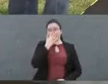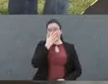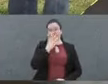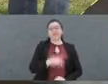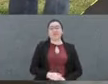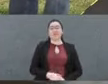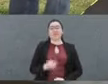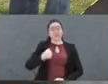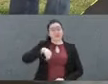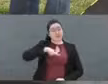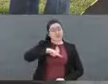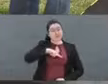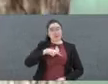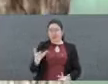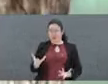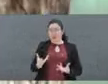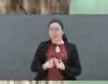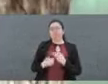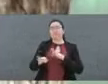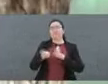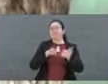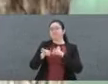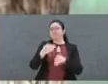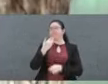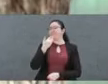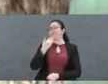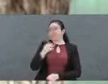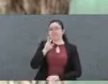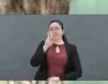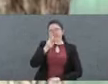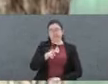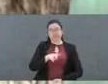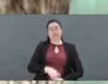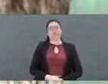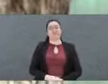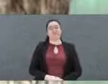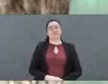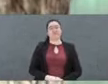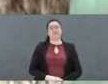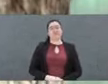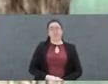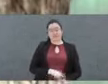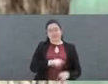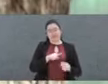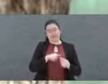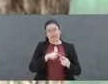Que trabajamos siempre muy bien, de manera coordinada. Segundo,